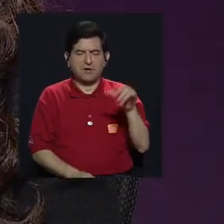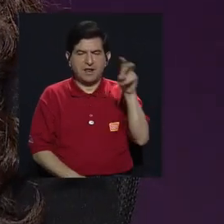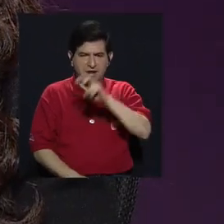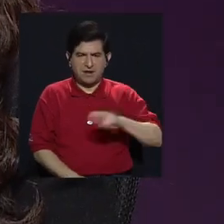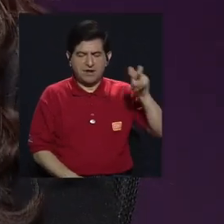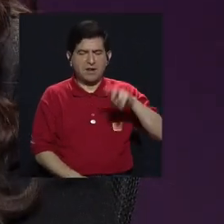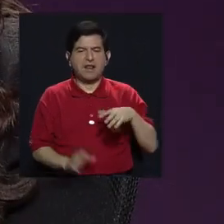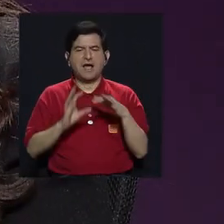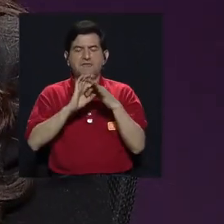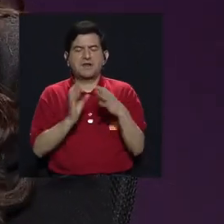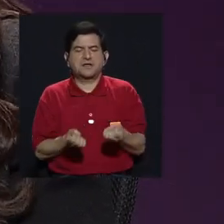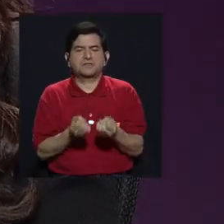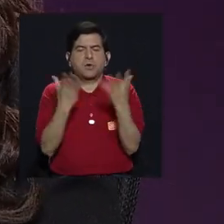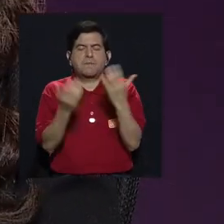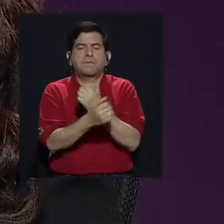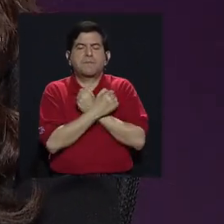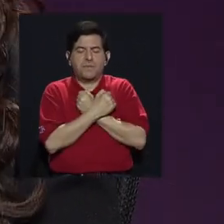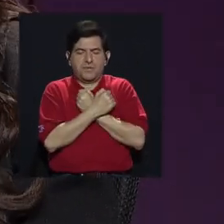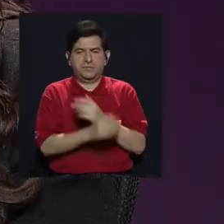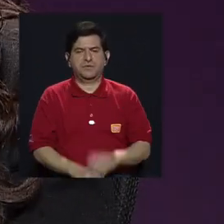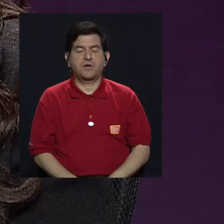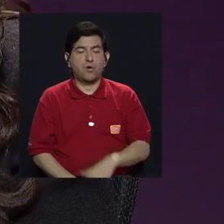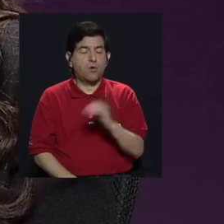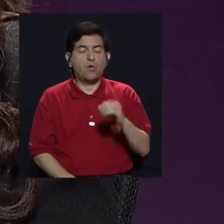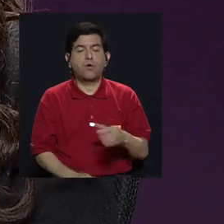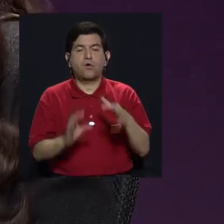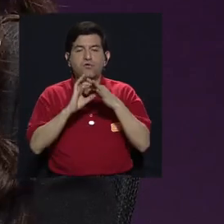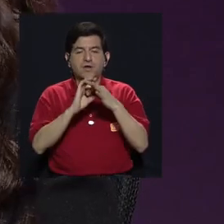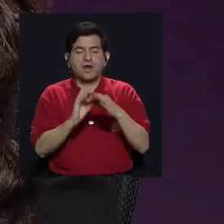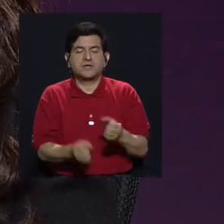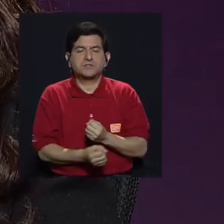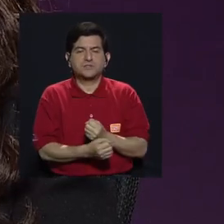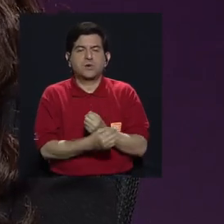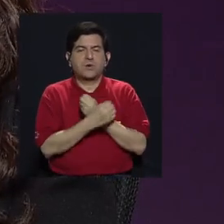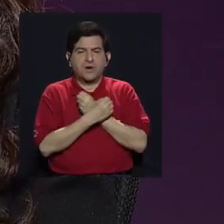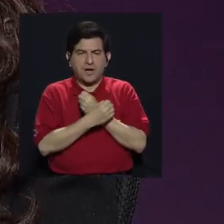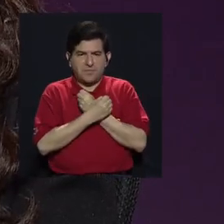una relación poliamorosa. No es lo mismo una relación poliamorosa que una relación